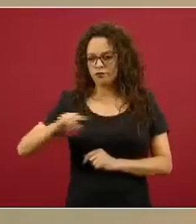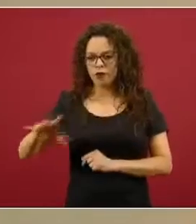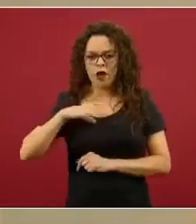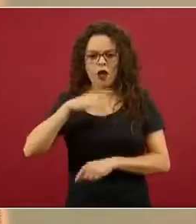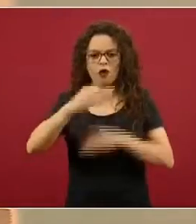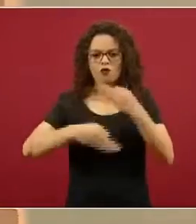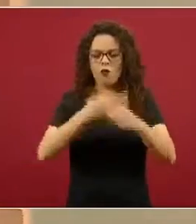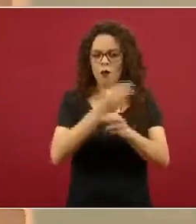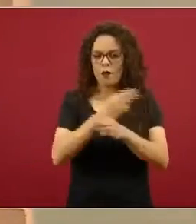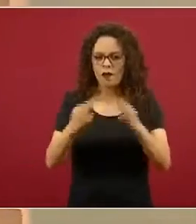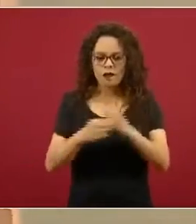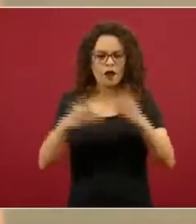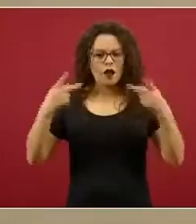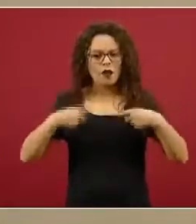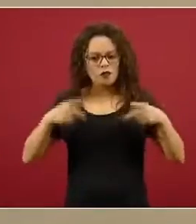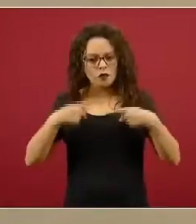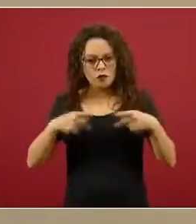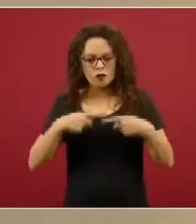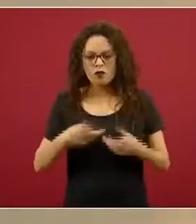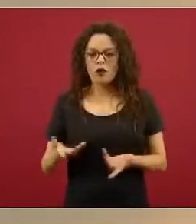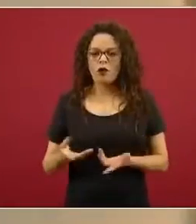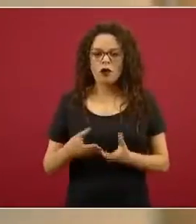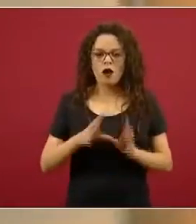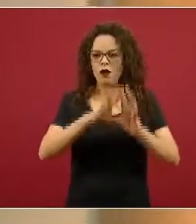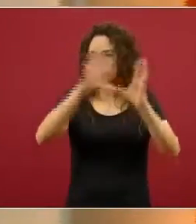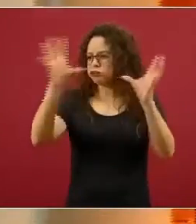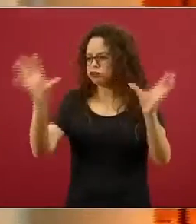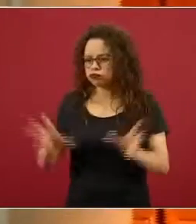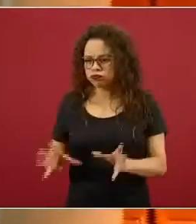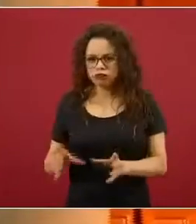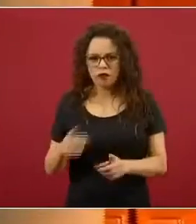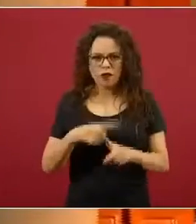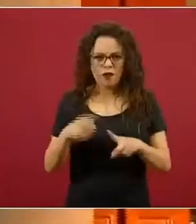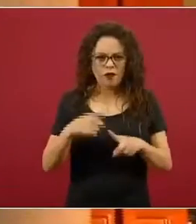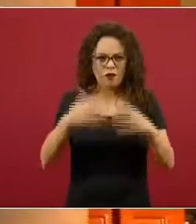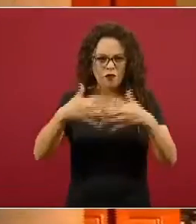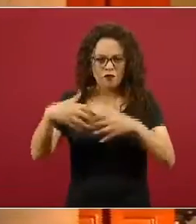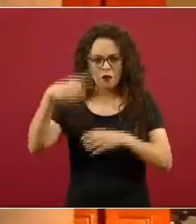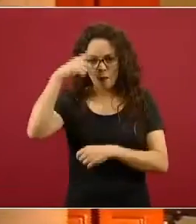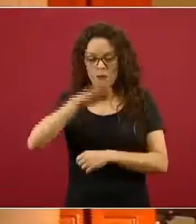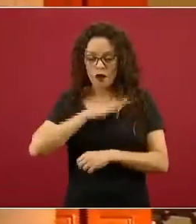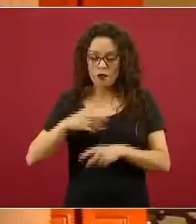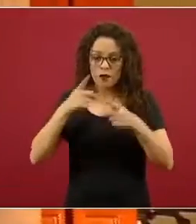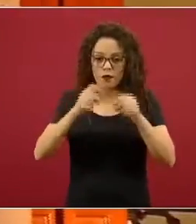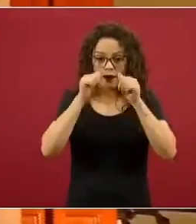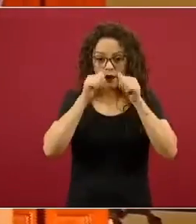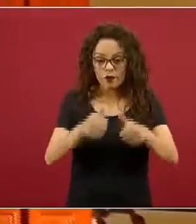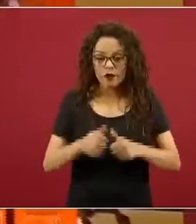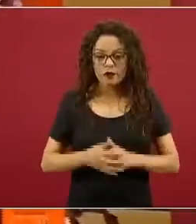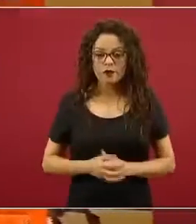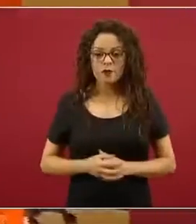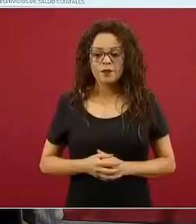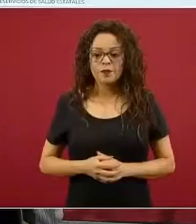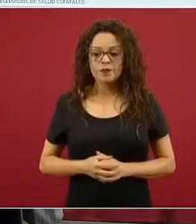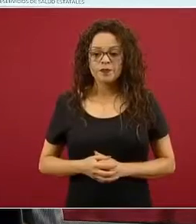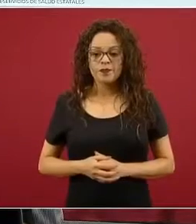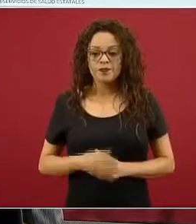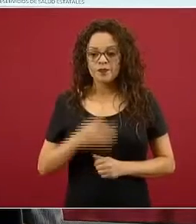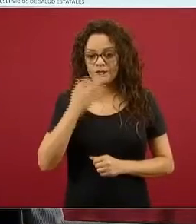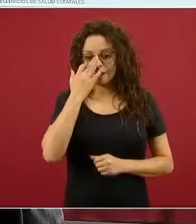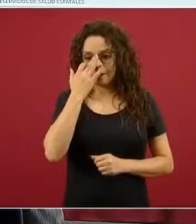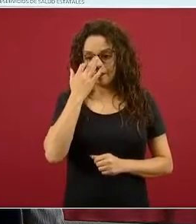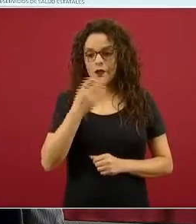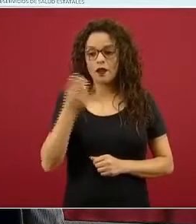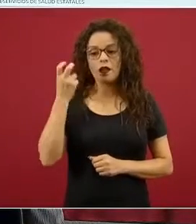insumos, personal y equipo para poder atender pacientes que requieran ese tipo de atención. Para ese